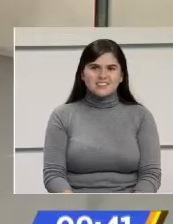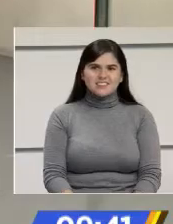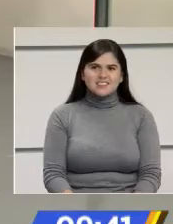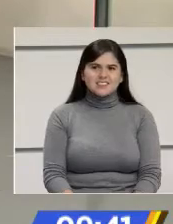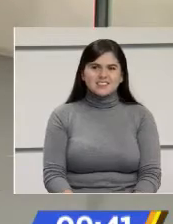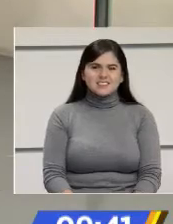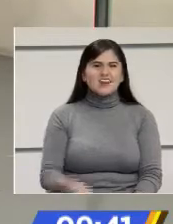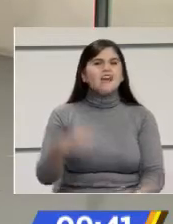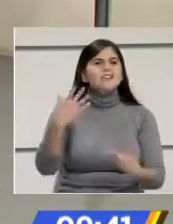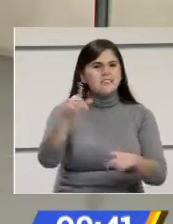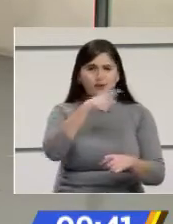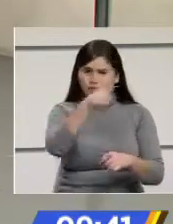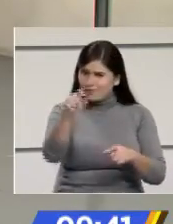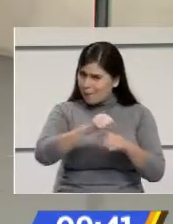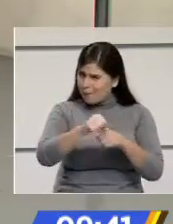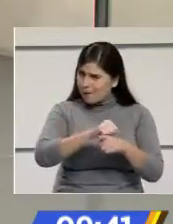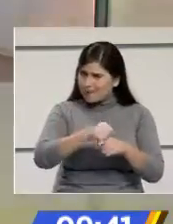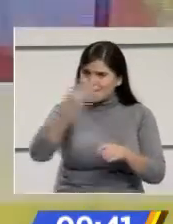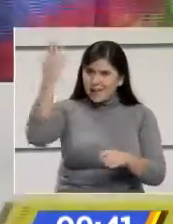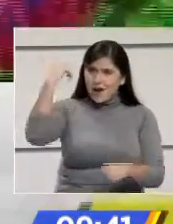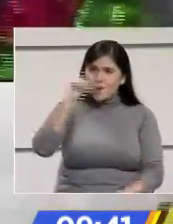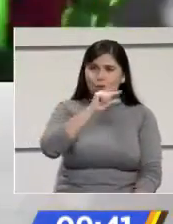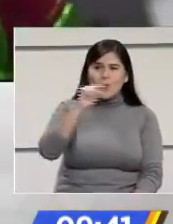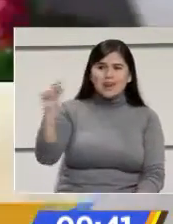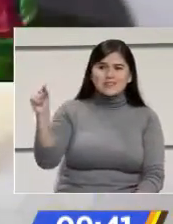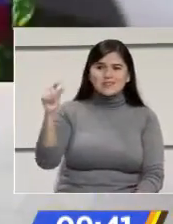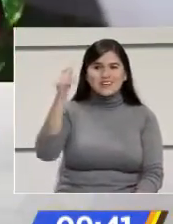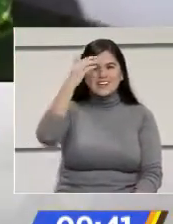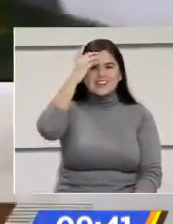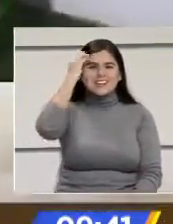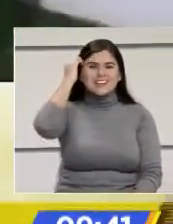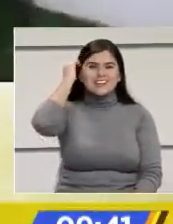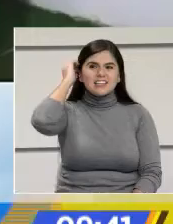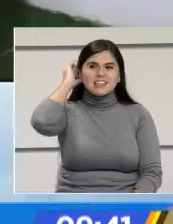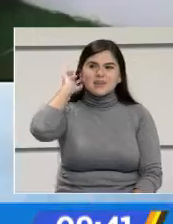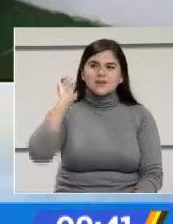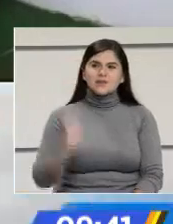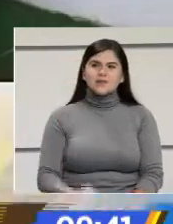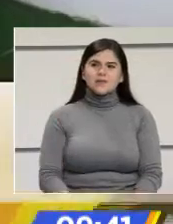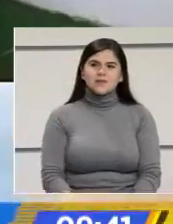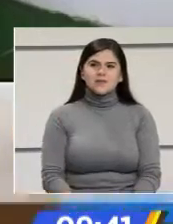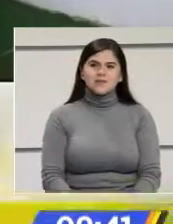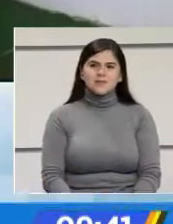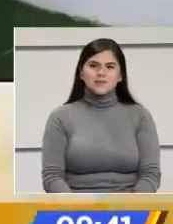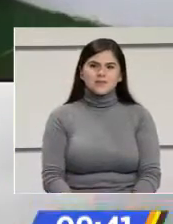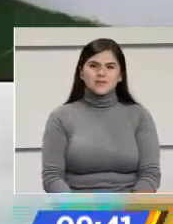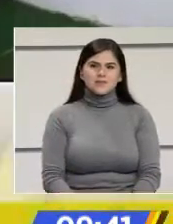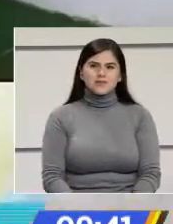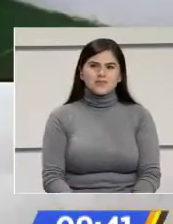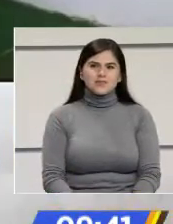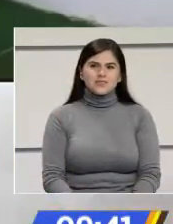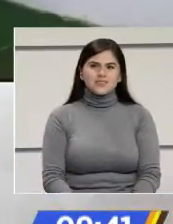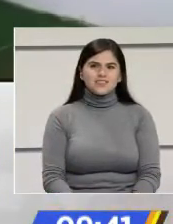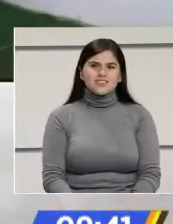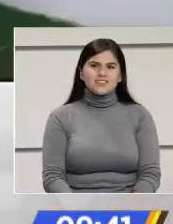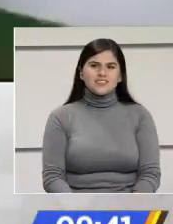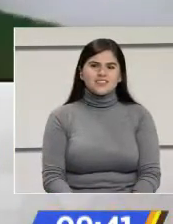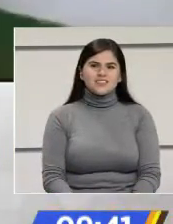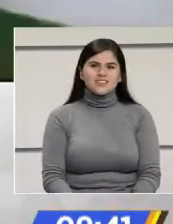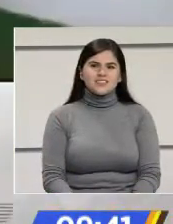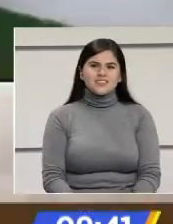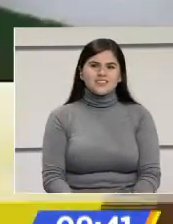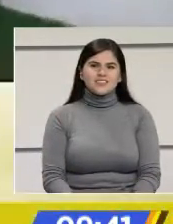Ya habíamos practicado todas las semanas. Ay, de ahí. Ah, bueno, aquí para acá. Ah. Así.